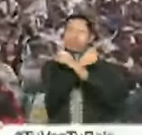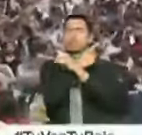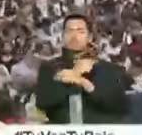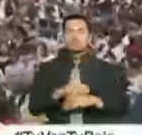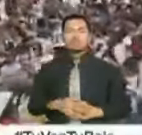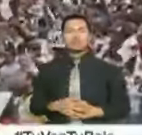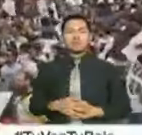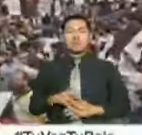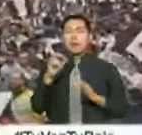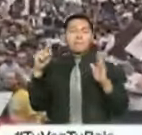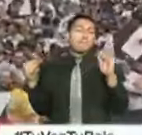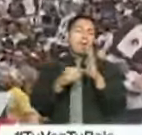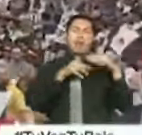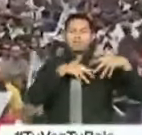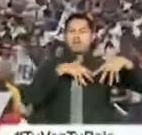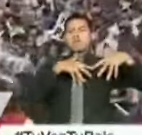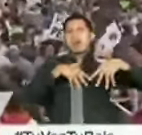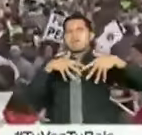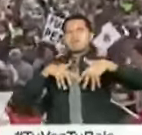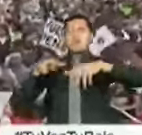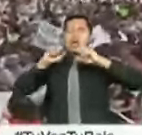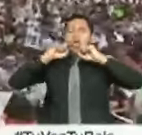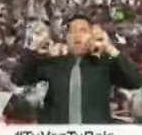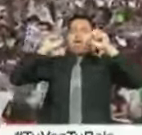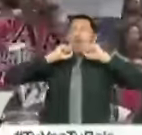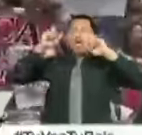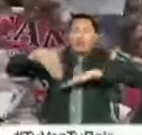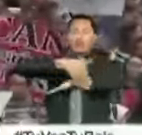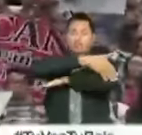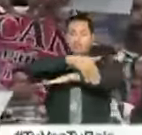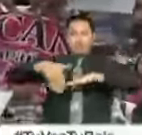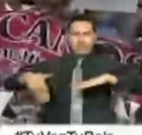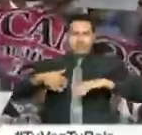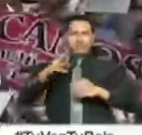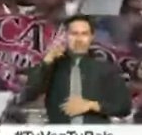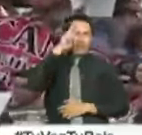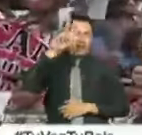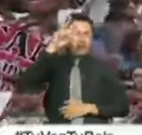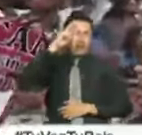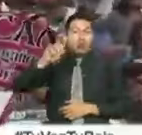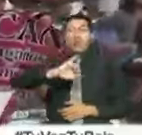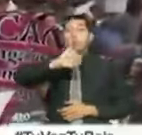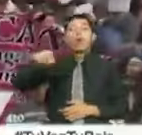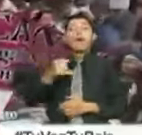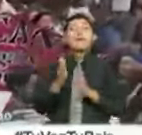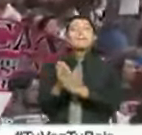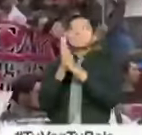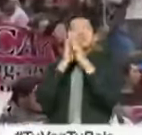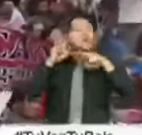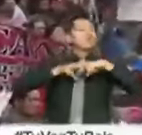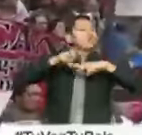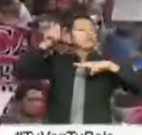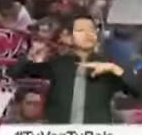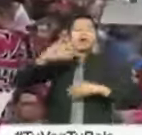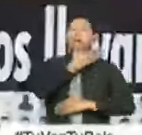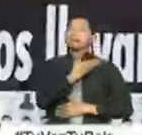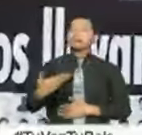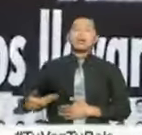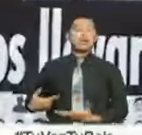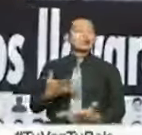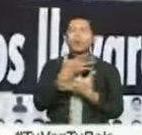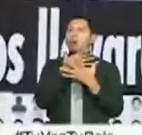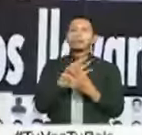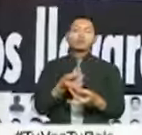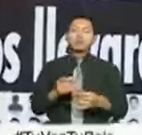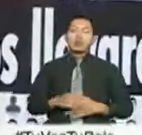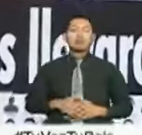Miles de manifestantes marcharon por Reforma, la principal avenida de la Ciudad de México, el jueves para pedir la renuncia del presidente Enrique Peña Nieto